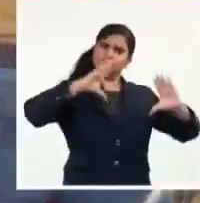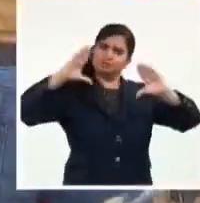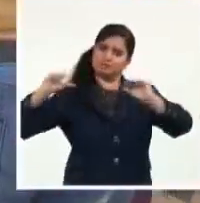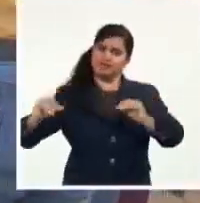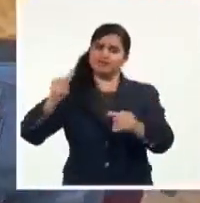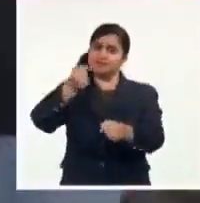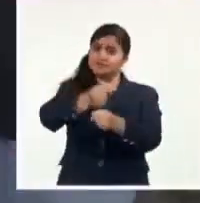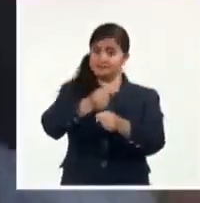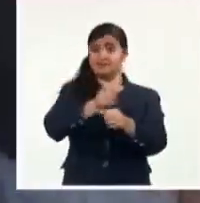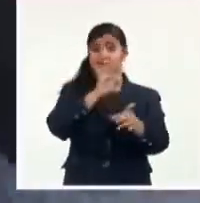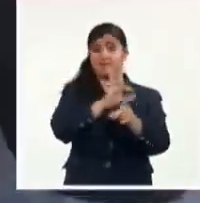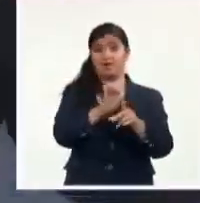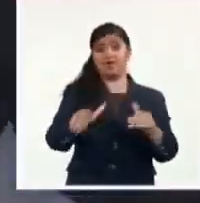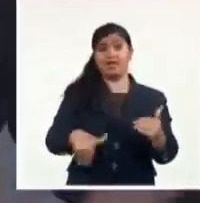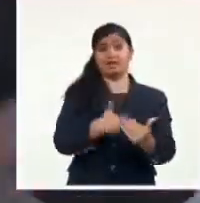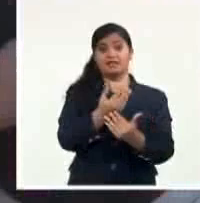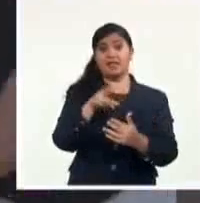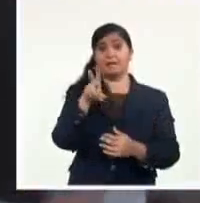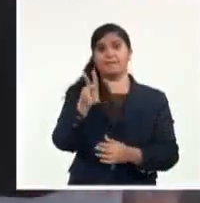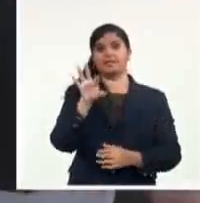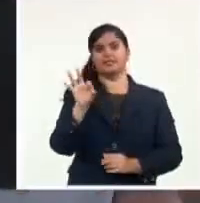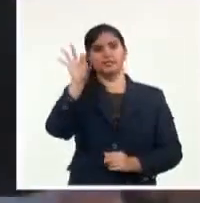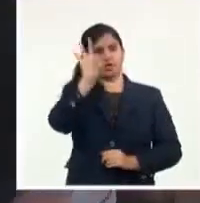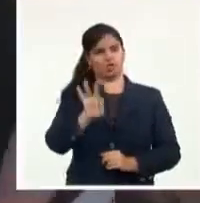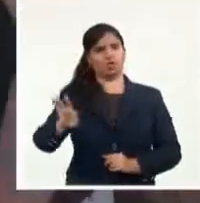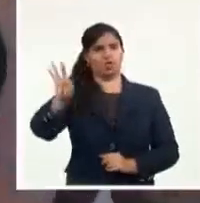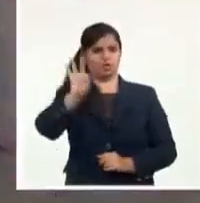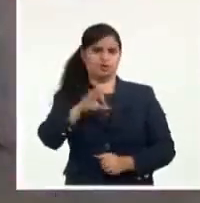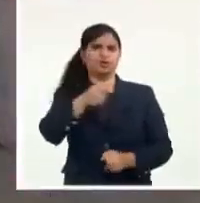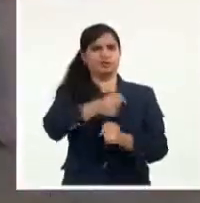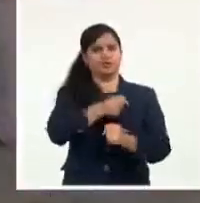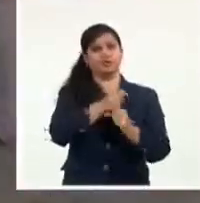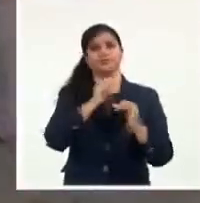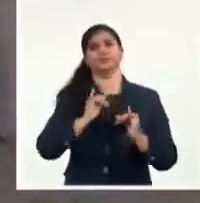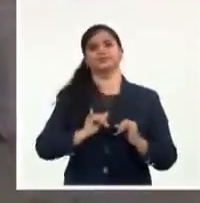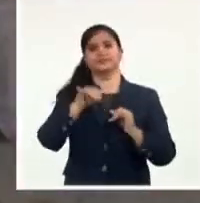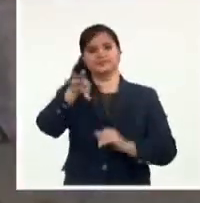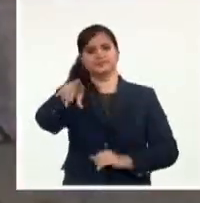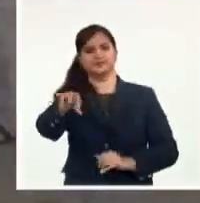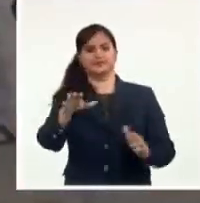el 25 de octubre para resarcir los daños. Desde